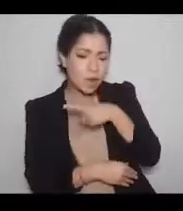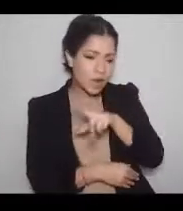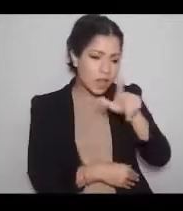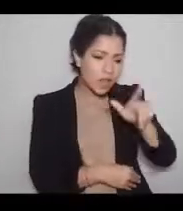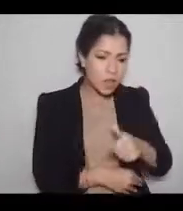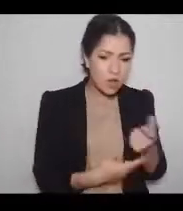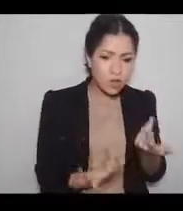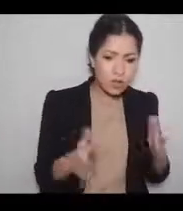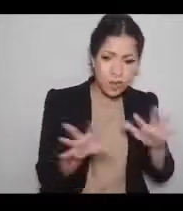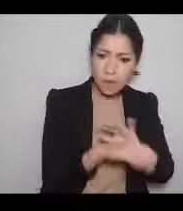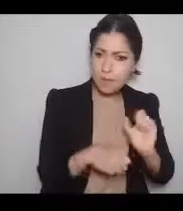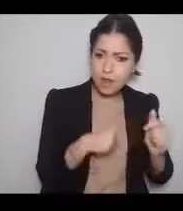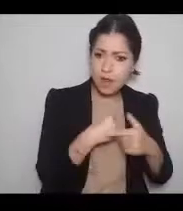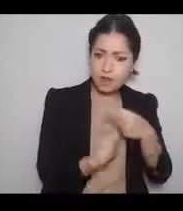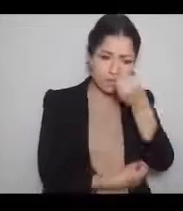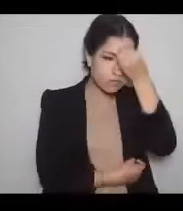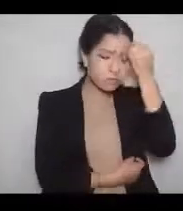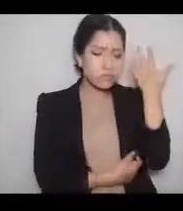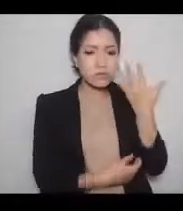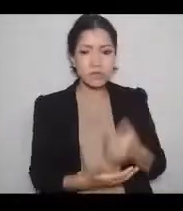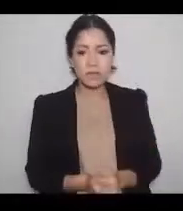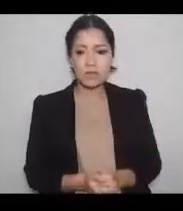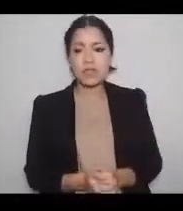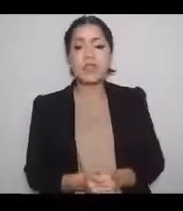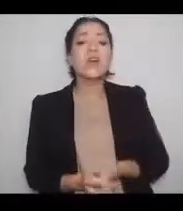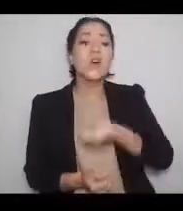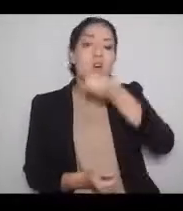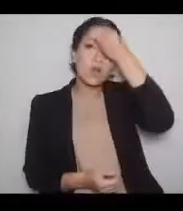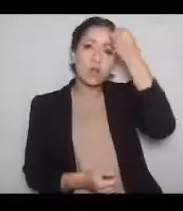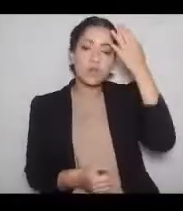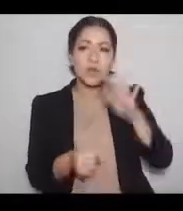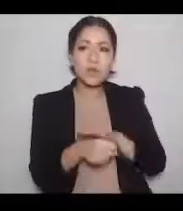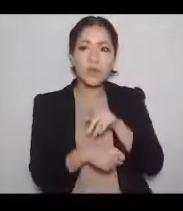Monterrey. Se me olvidó por ti.